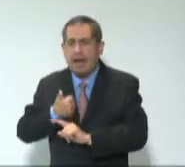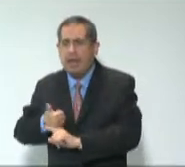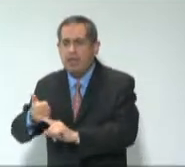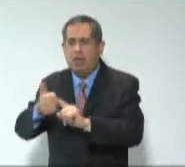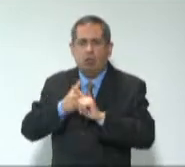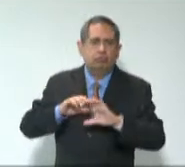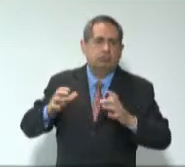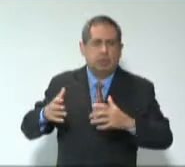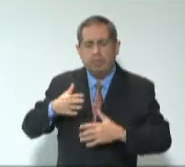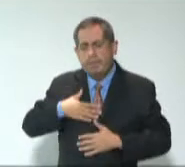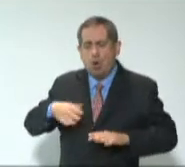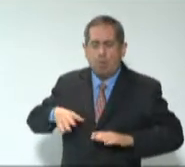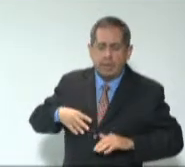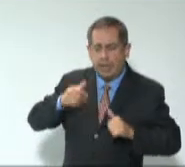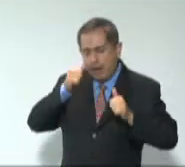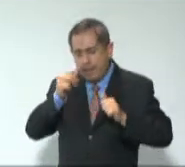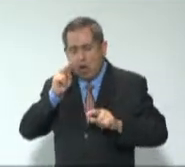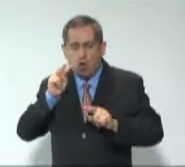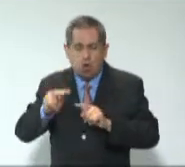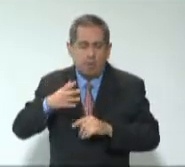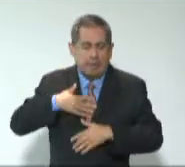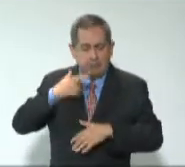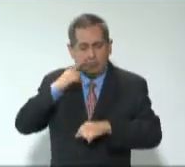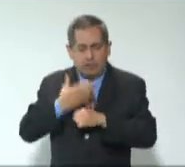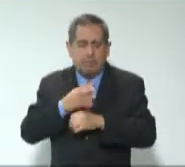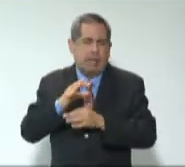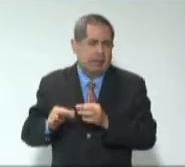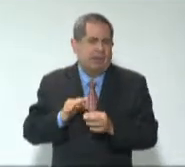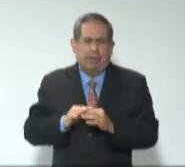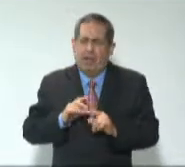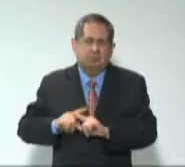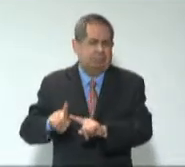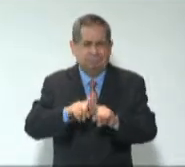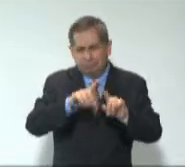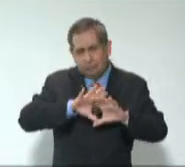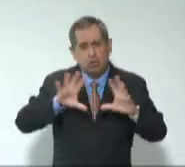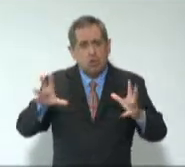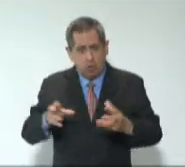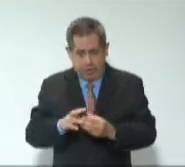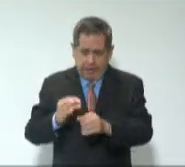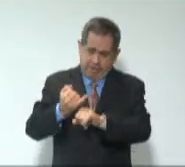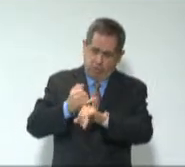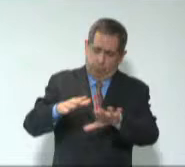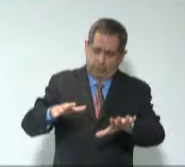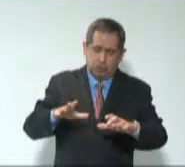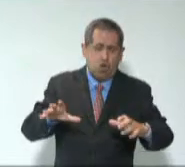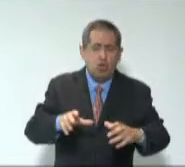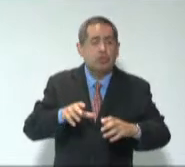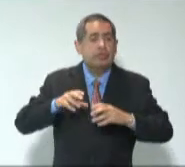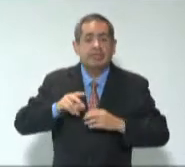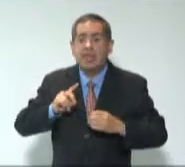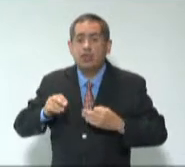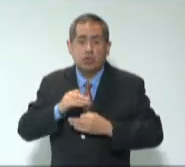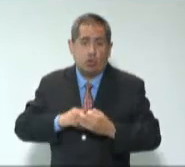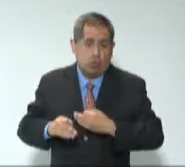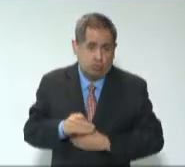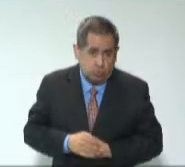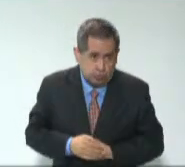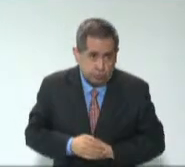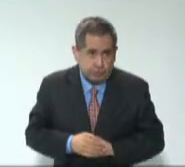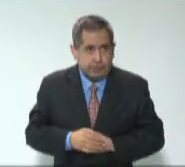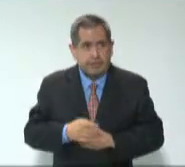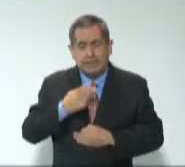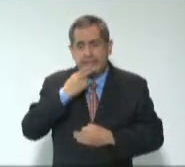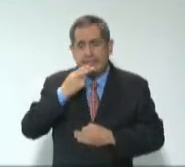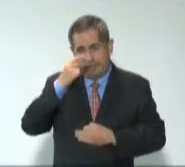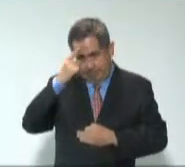de interés competencia capacidad etcétera Pero invitamos en ese sentido a que esto se